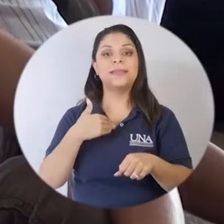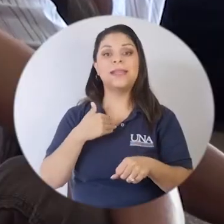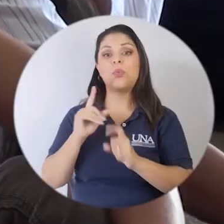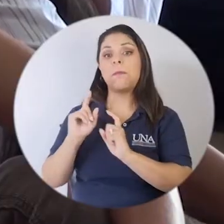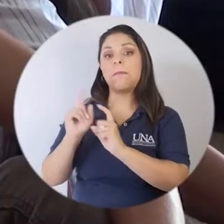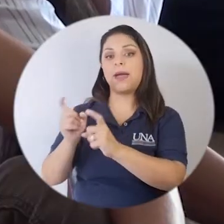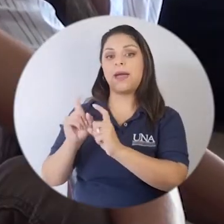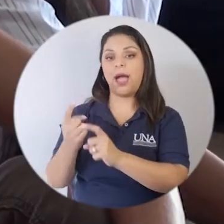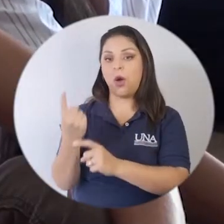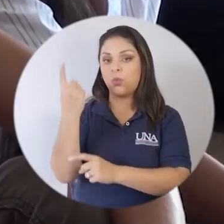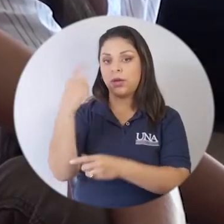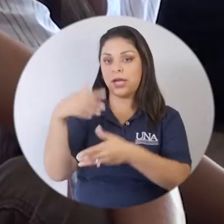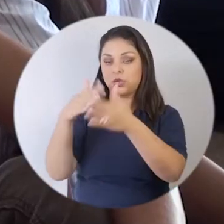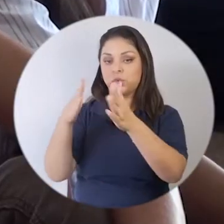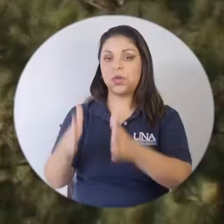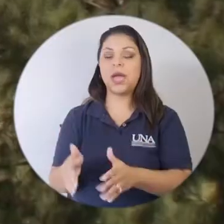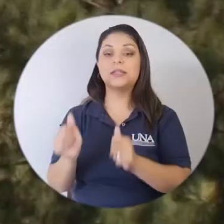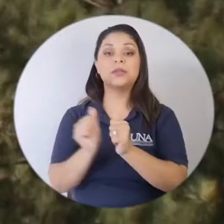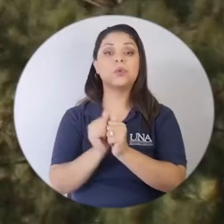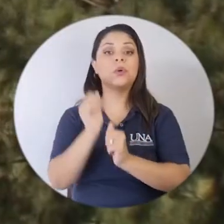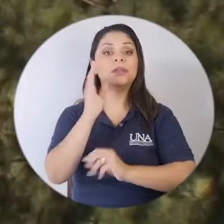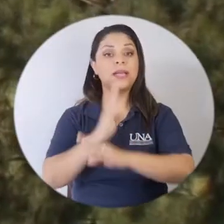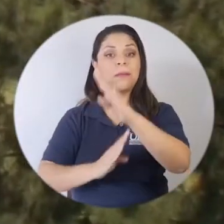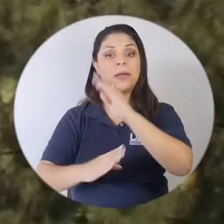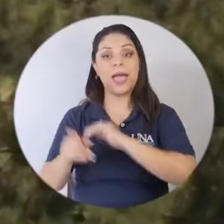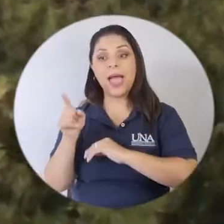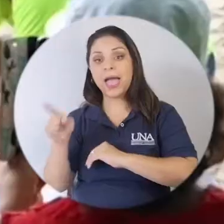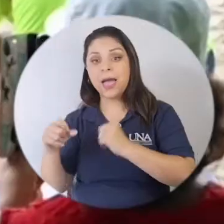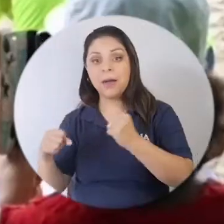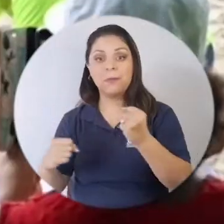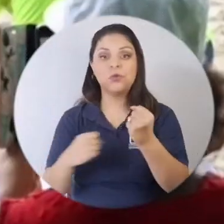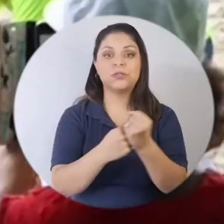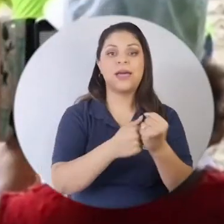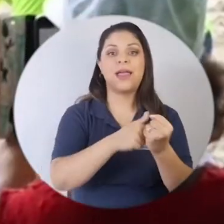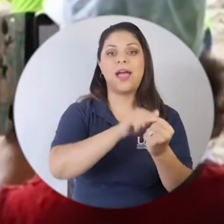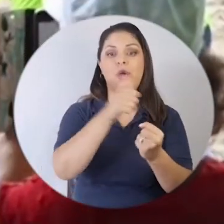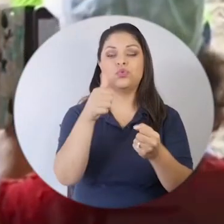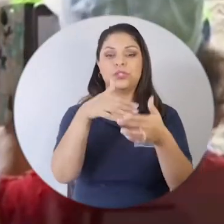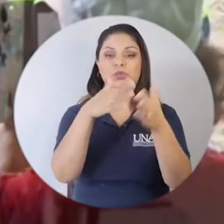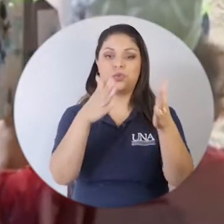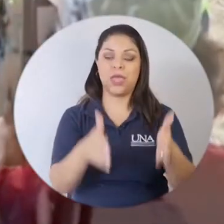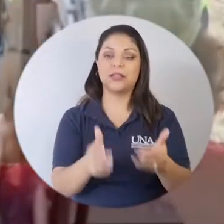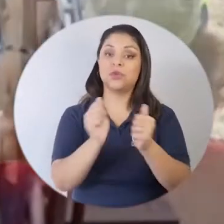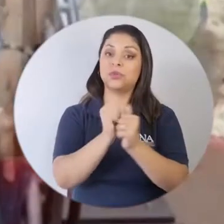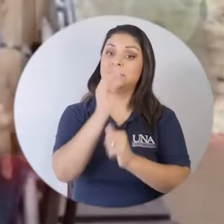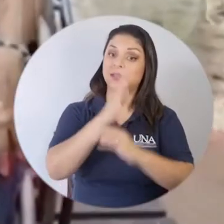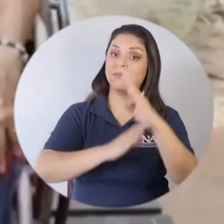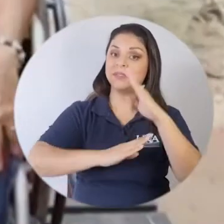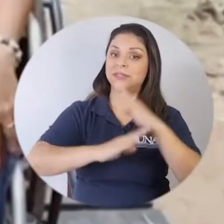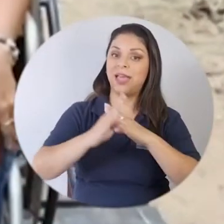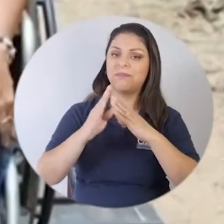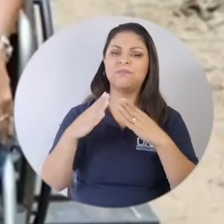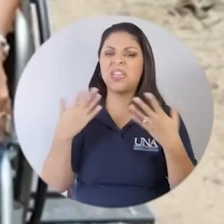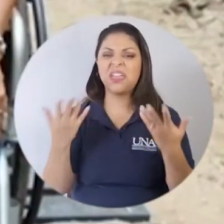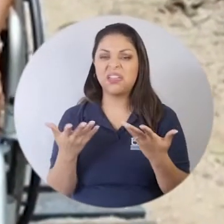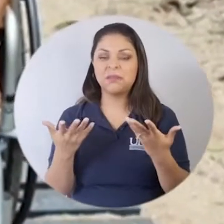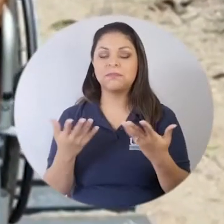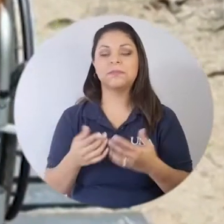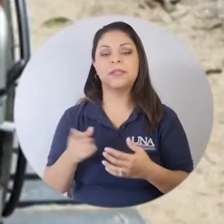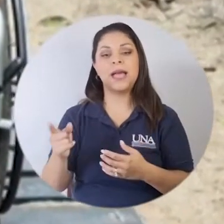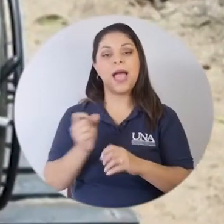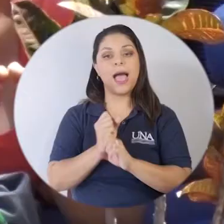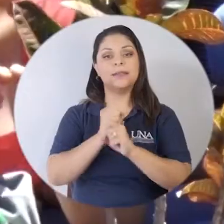con una beca a una estudiante con discapacidad para que apoyara a otros estudiantes con discapacidad. ¿En qué? Bueno, en